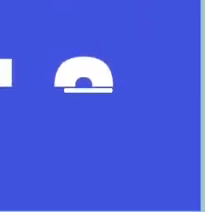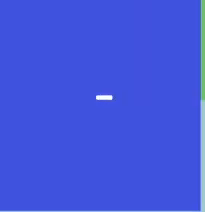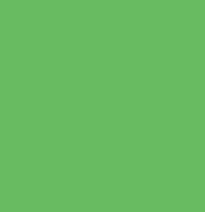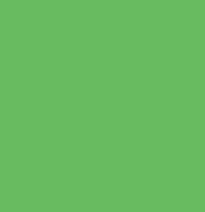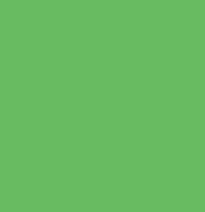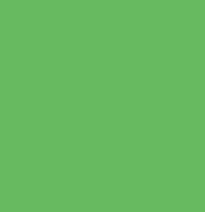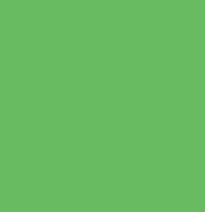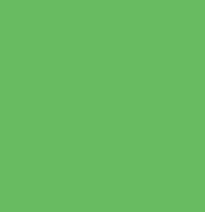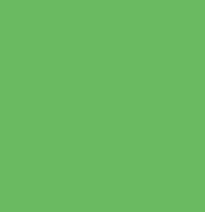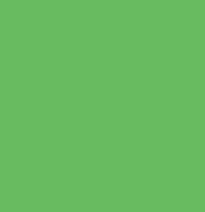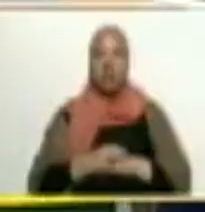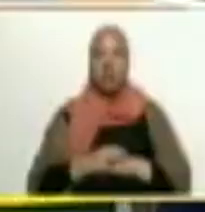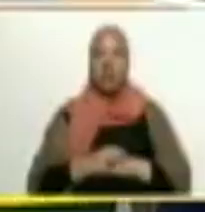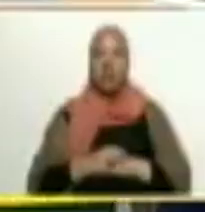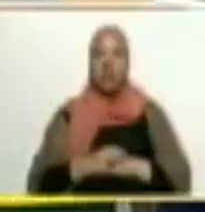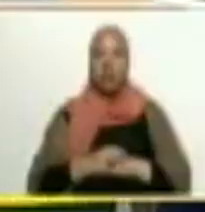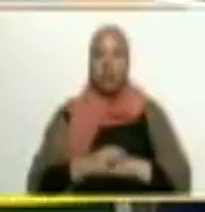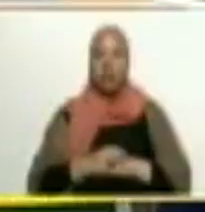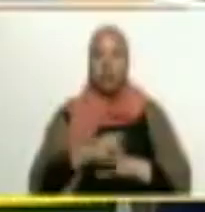laiguana.tv.